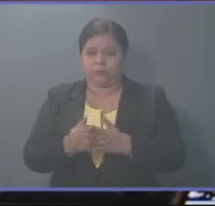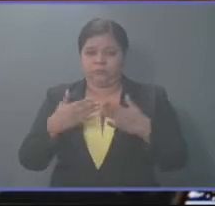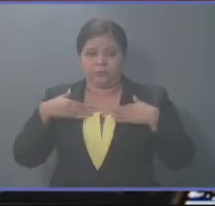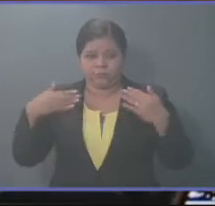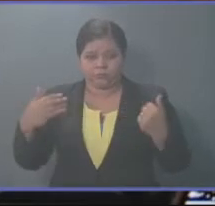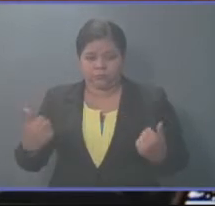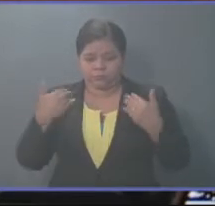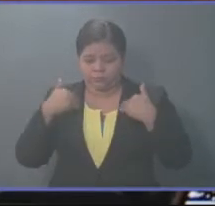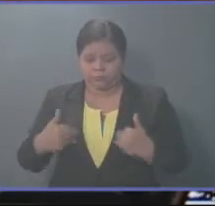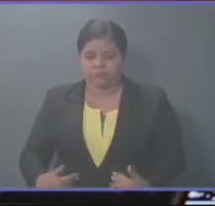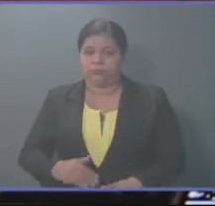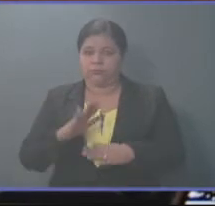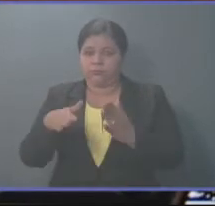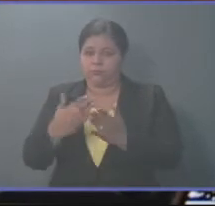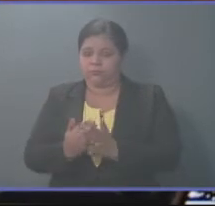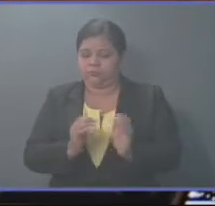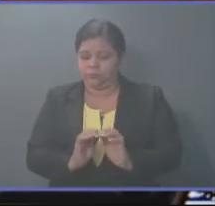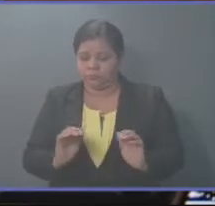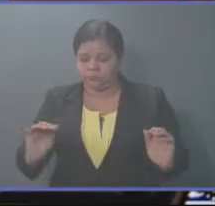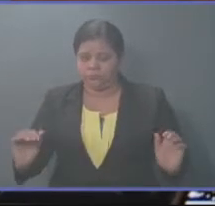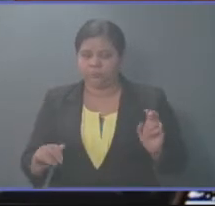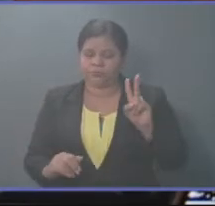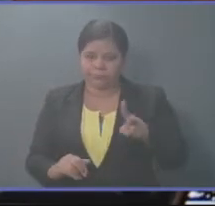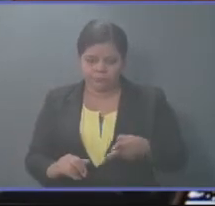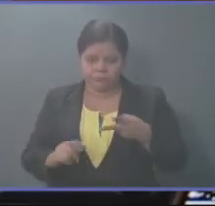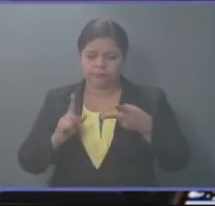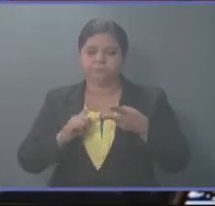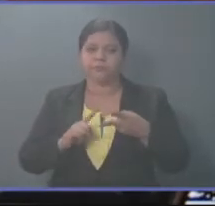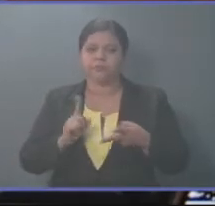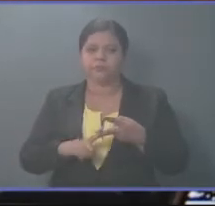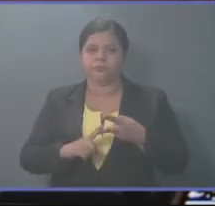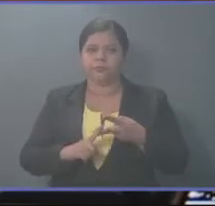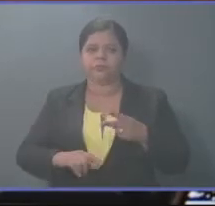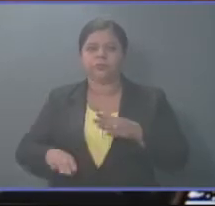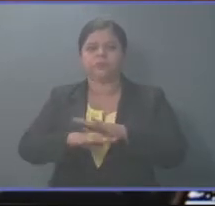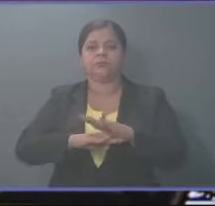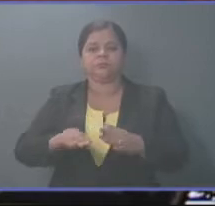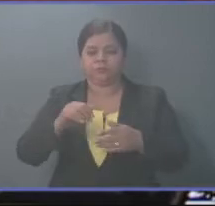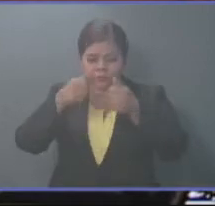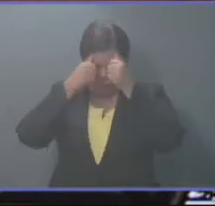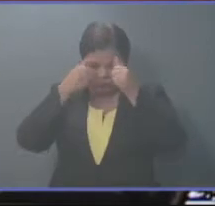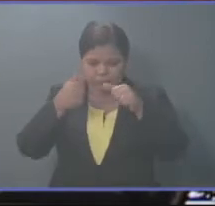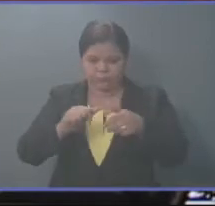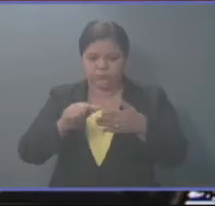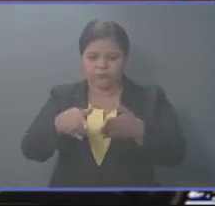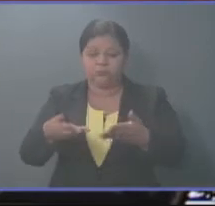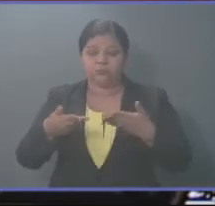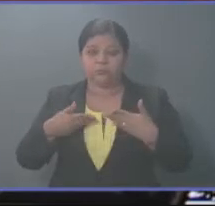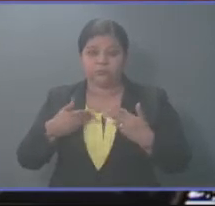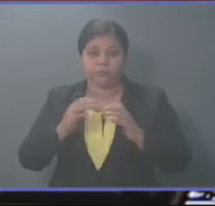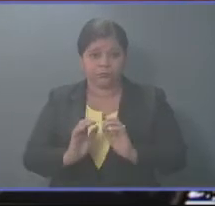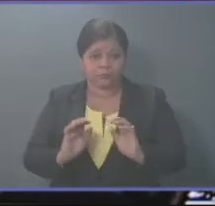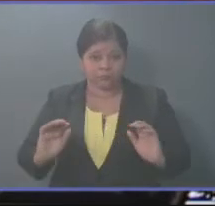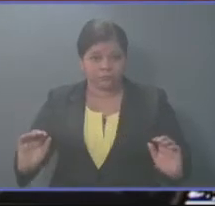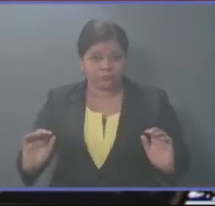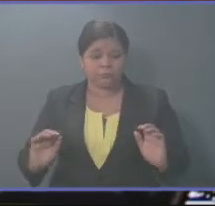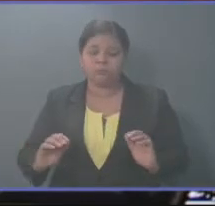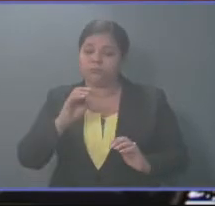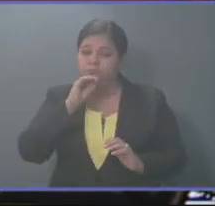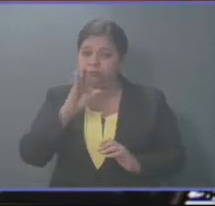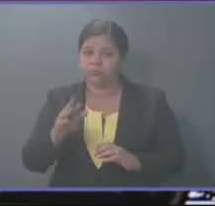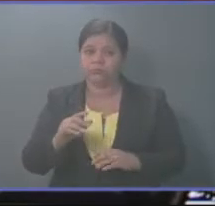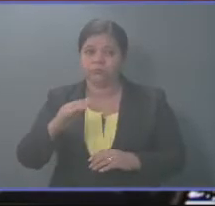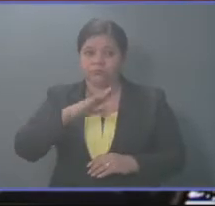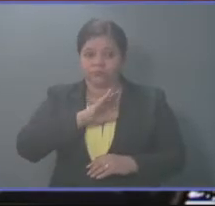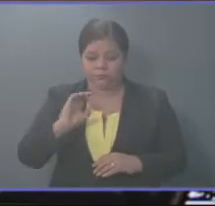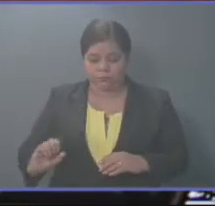mental y moral de los menores. Segundo, que conforme a la Convención sobre los Derechos del Niño, ratificada por la